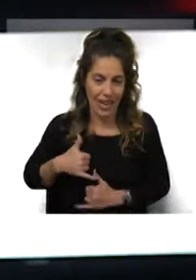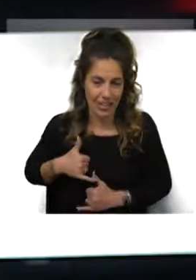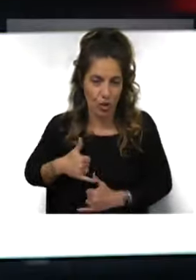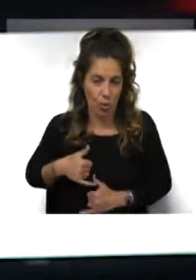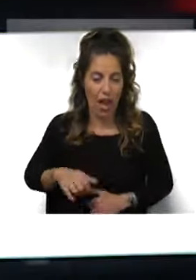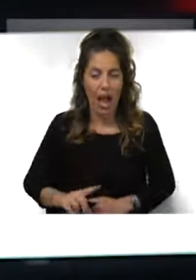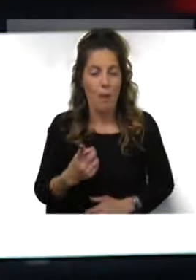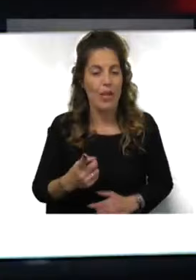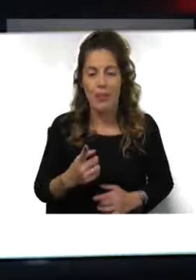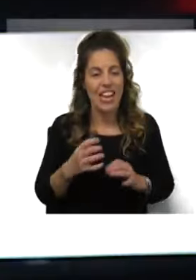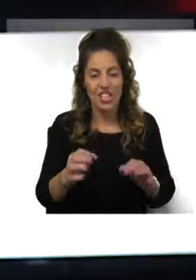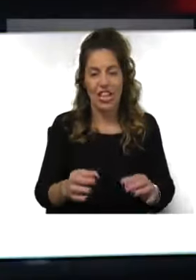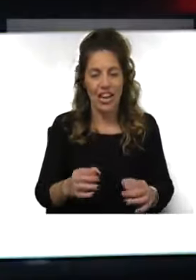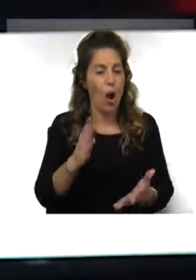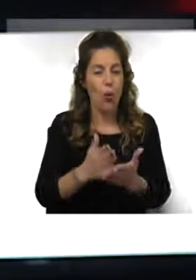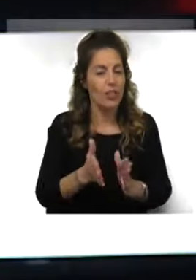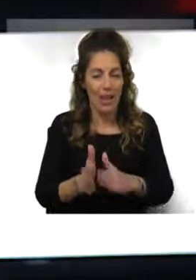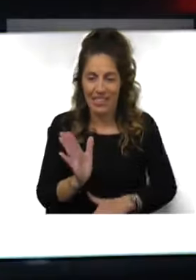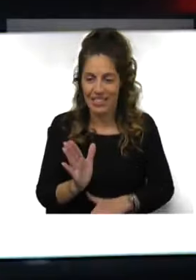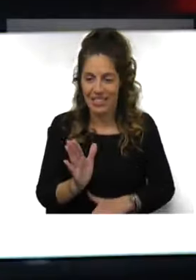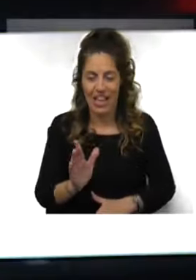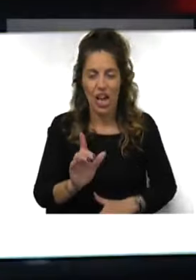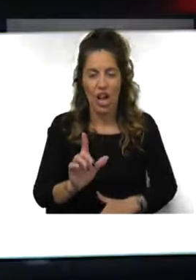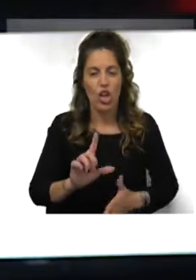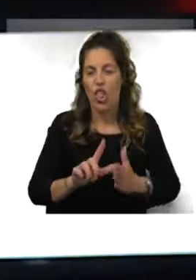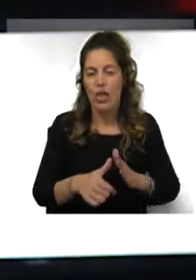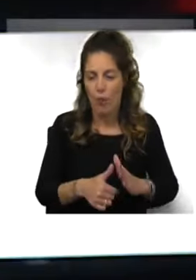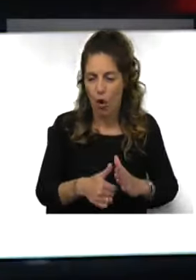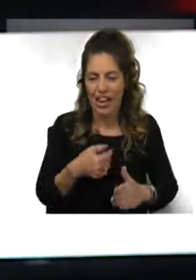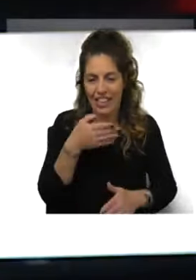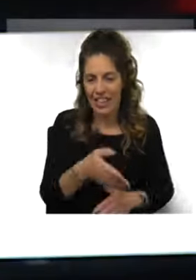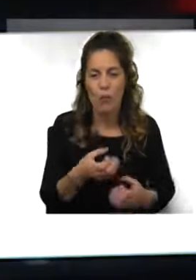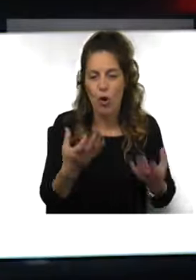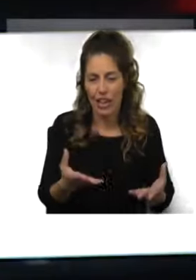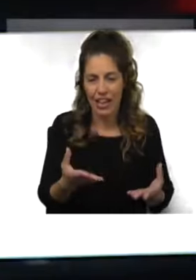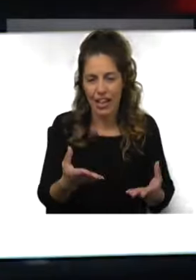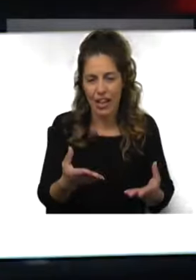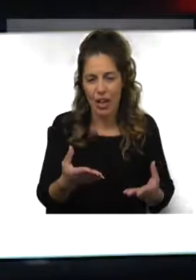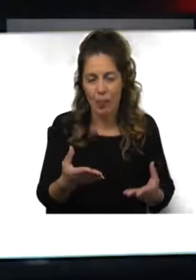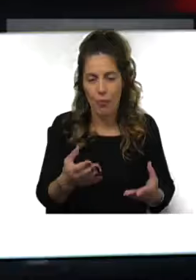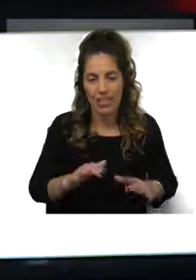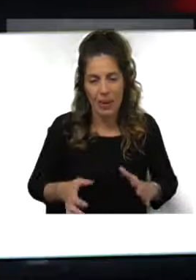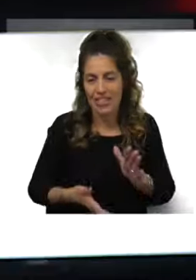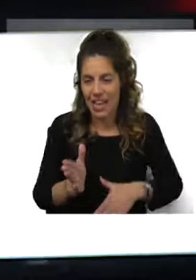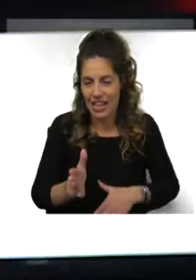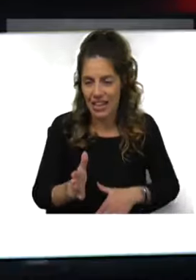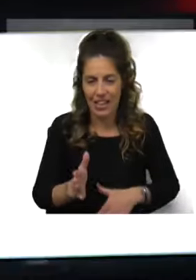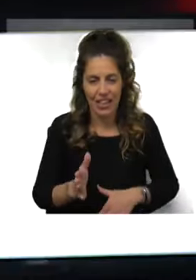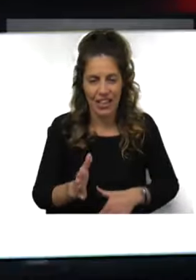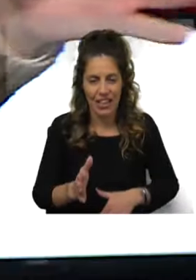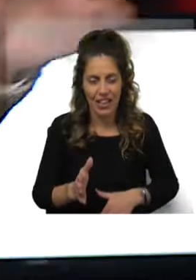la primera en llegar y es la última en irse no demora no demora en ir por qué porque se le da orden y salen o sea termina es